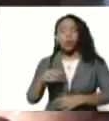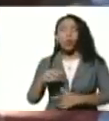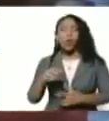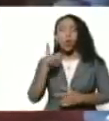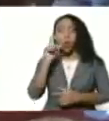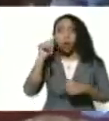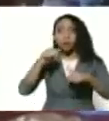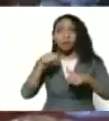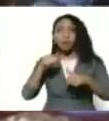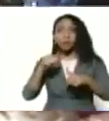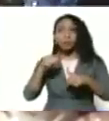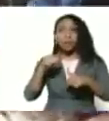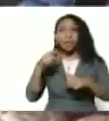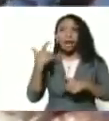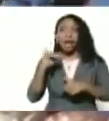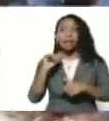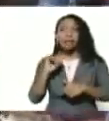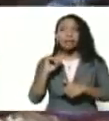Tenemos